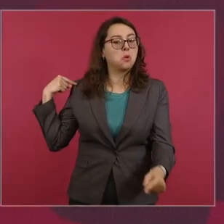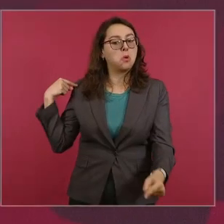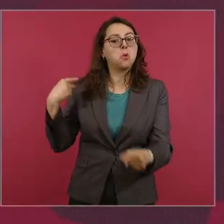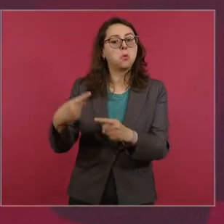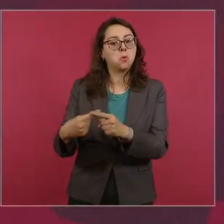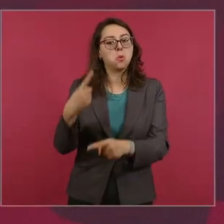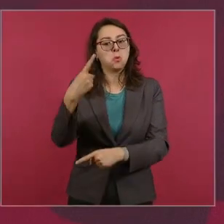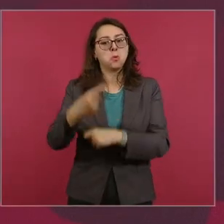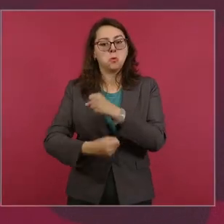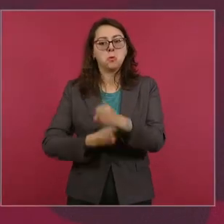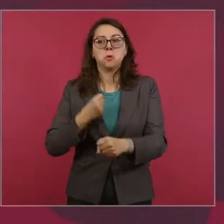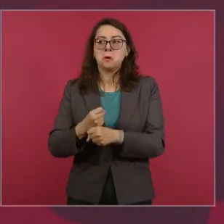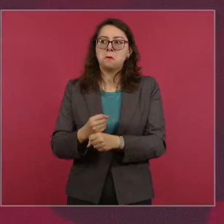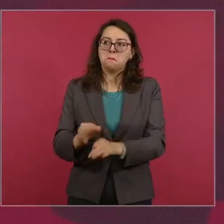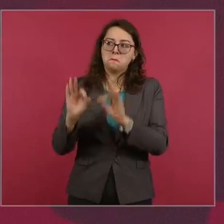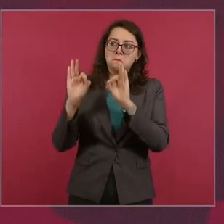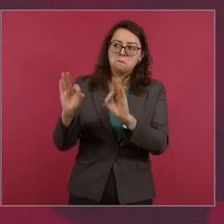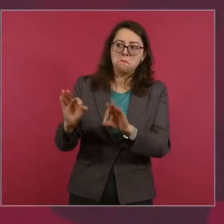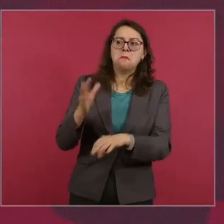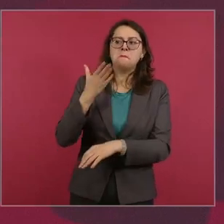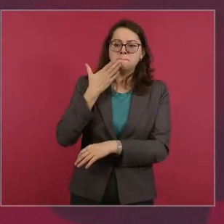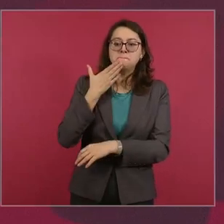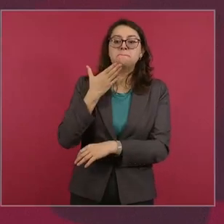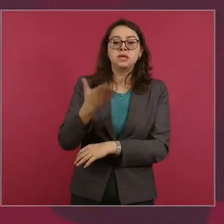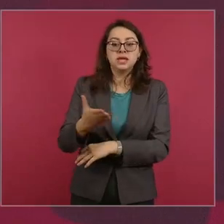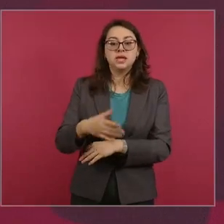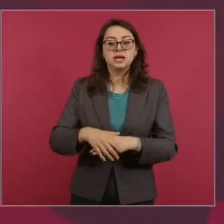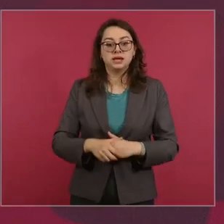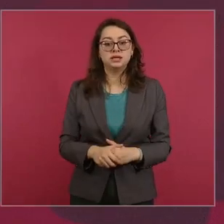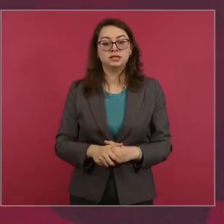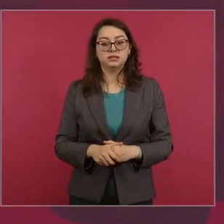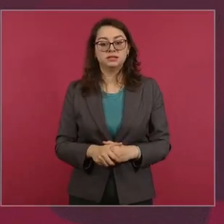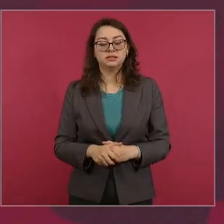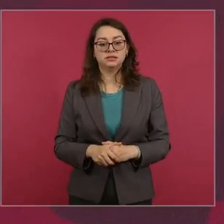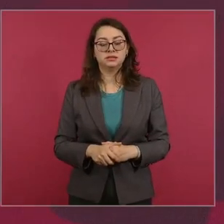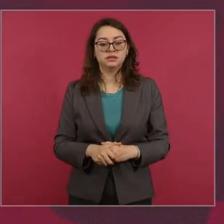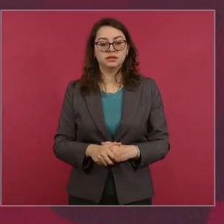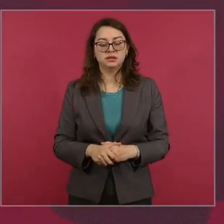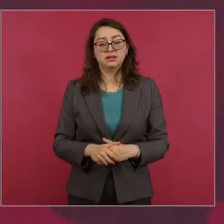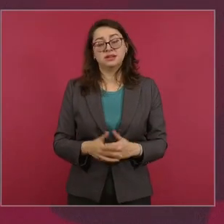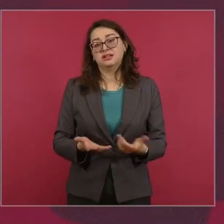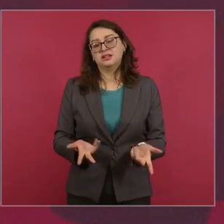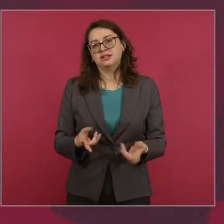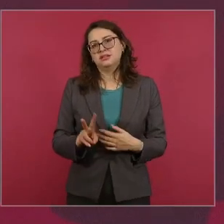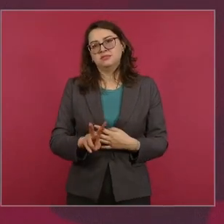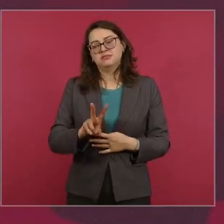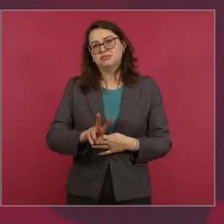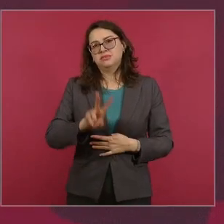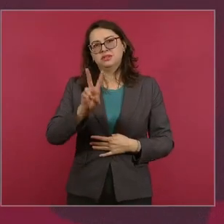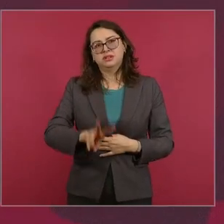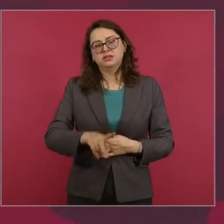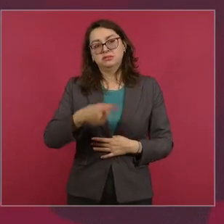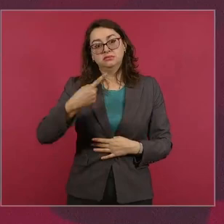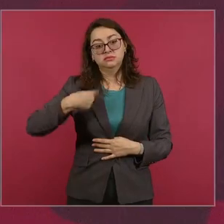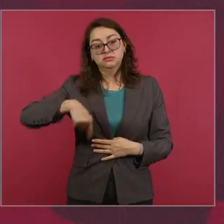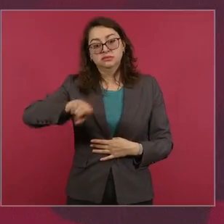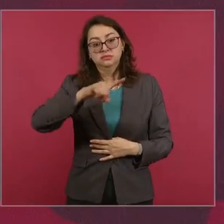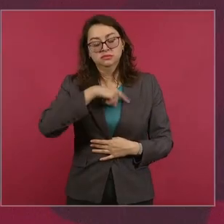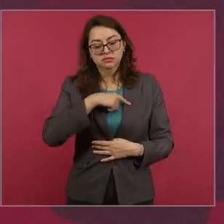el doctor Américo a veces nosotros no mandamos a hacer encuestas no gastamos en eso